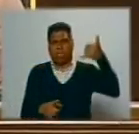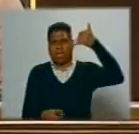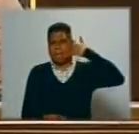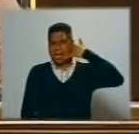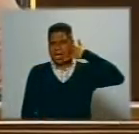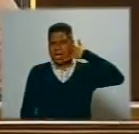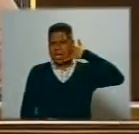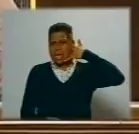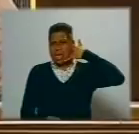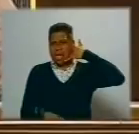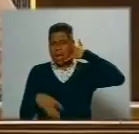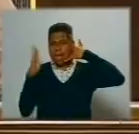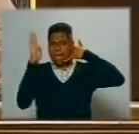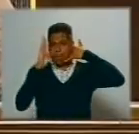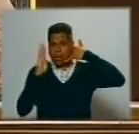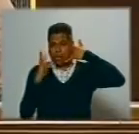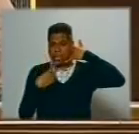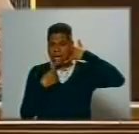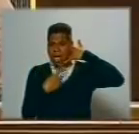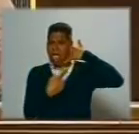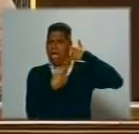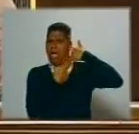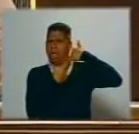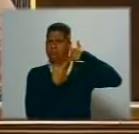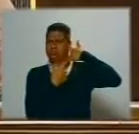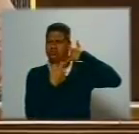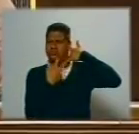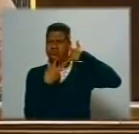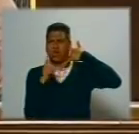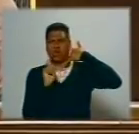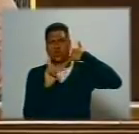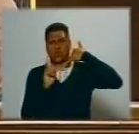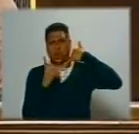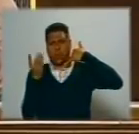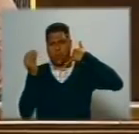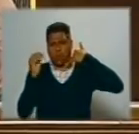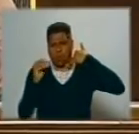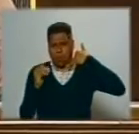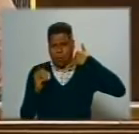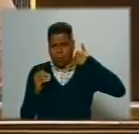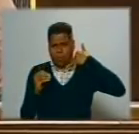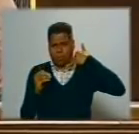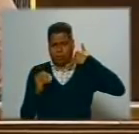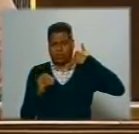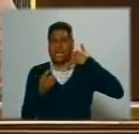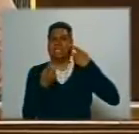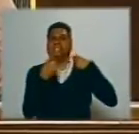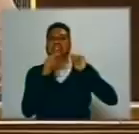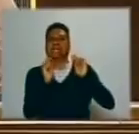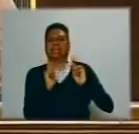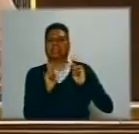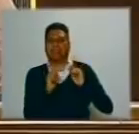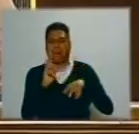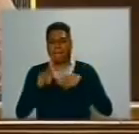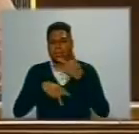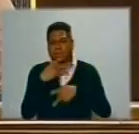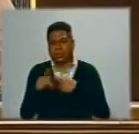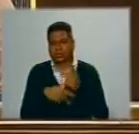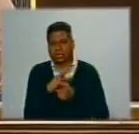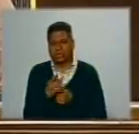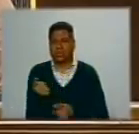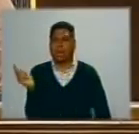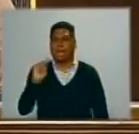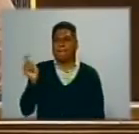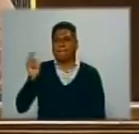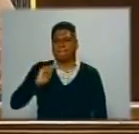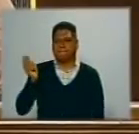el sicario del acuerdo, en el sicario del diálogo, y pretendió perturbar un proceso que durante meses se